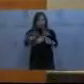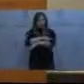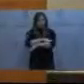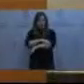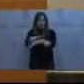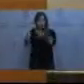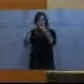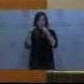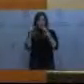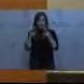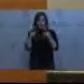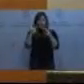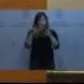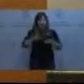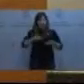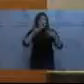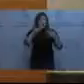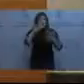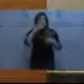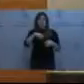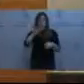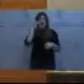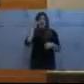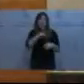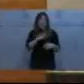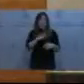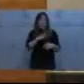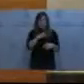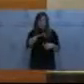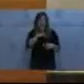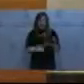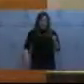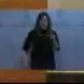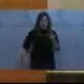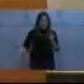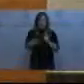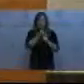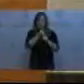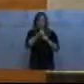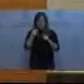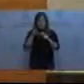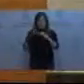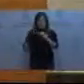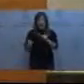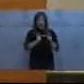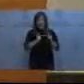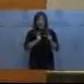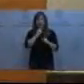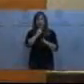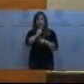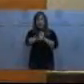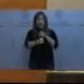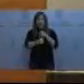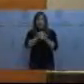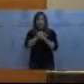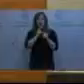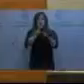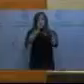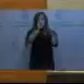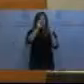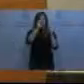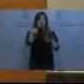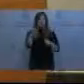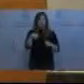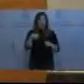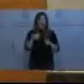lo ha ayudado, sin duda, el señor Llamazares a conseguirlo en el debate de investidura. Pero